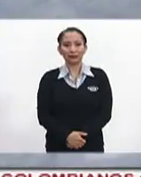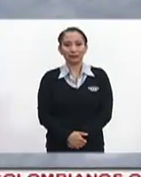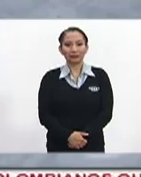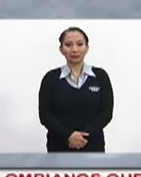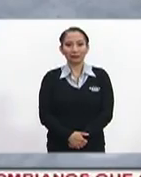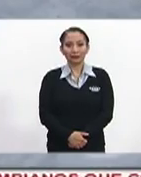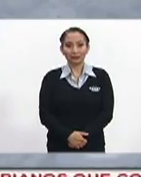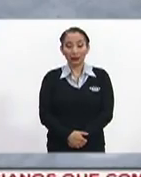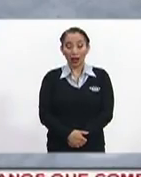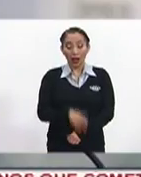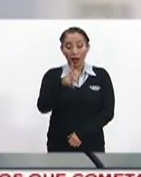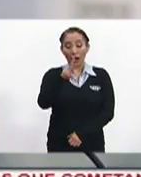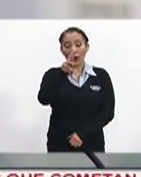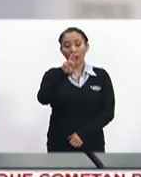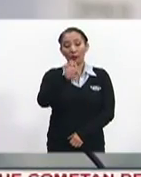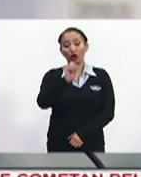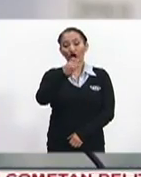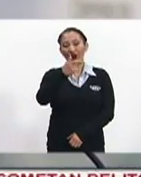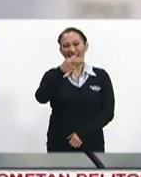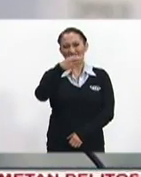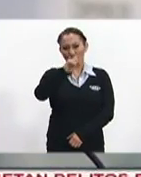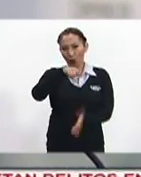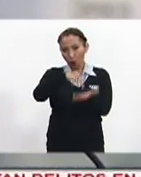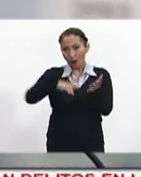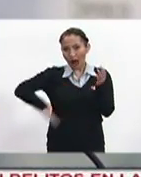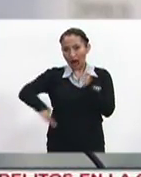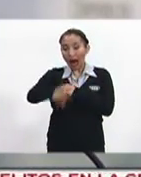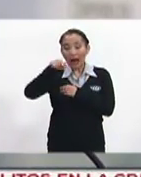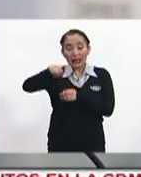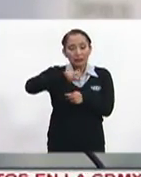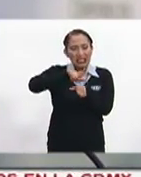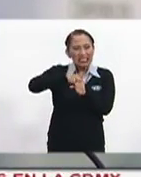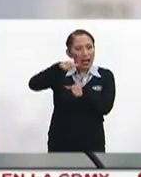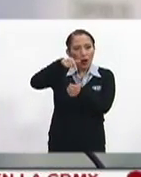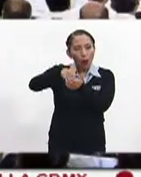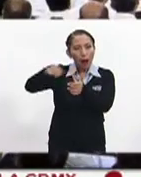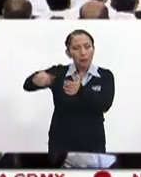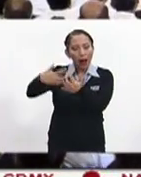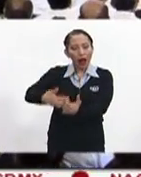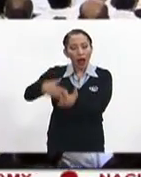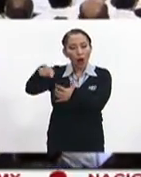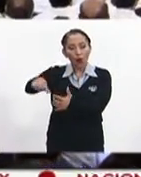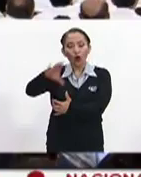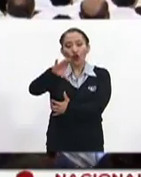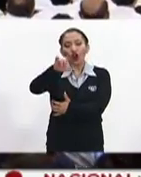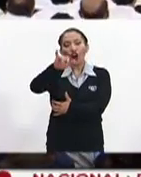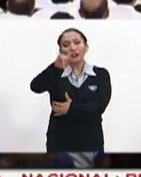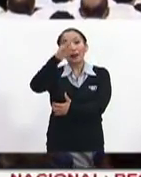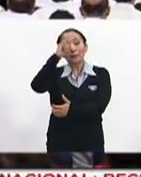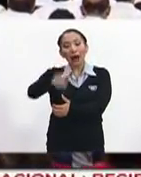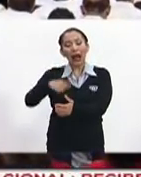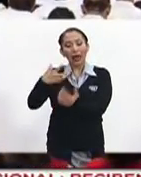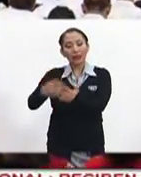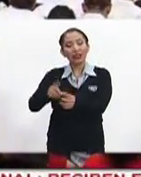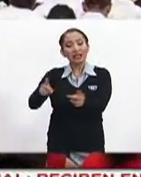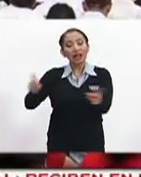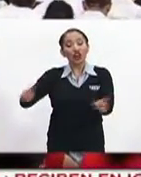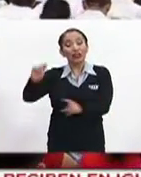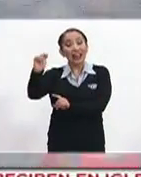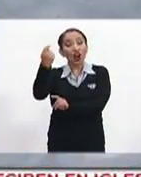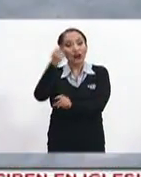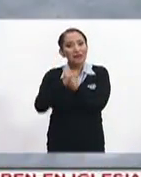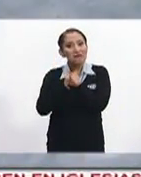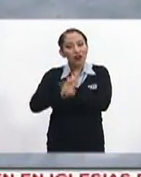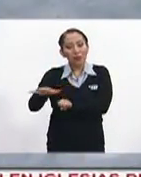En progreso, crearemos una zona con una vocación productiva específica, un clúster para el desarrollo exclusivo de tecnologías de